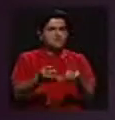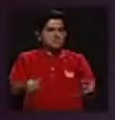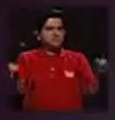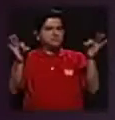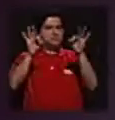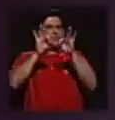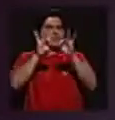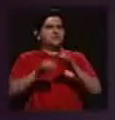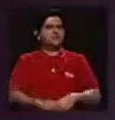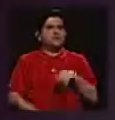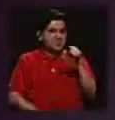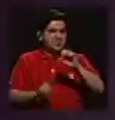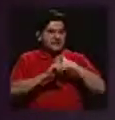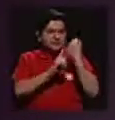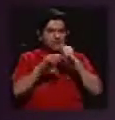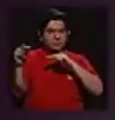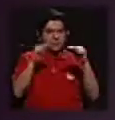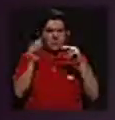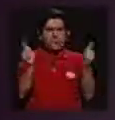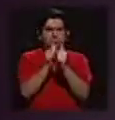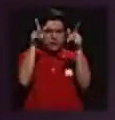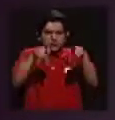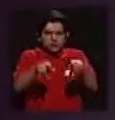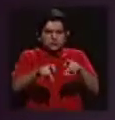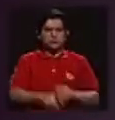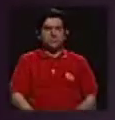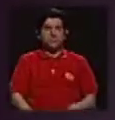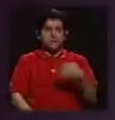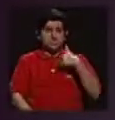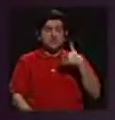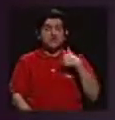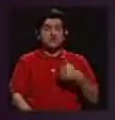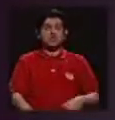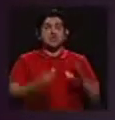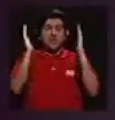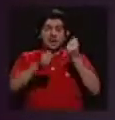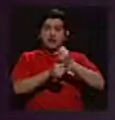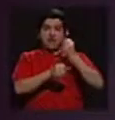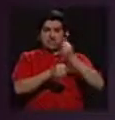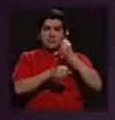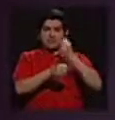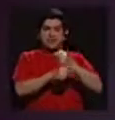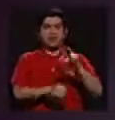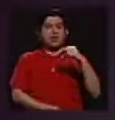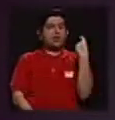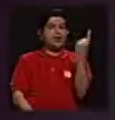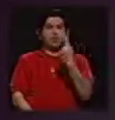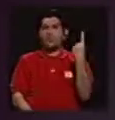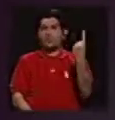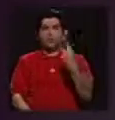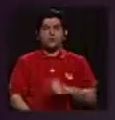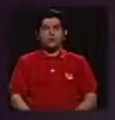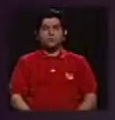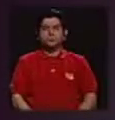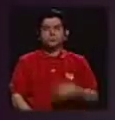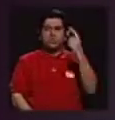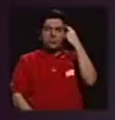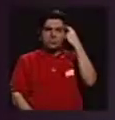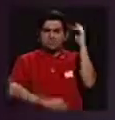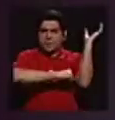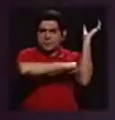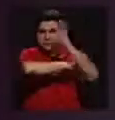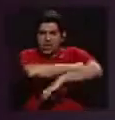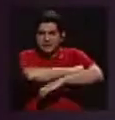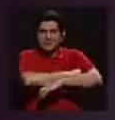relevante sobre la trata de personas, y unido a eso hay grandes esfuerzos, no solamente en lo que tiene que ver en cuanto a la sanción